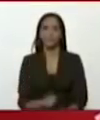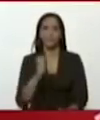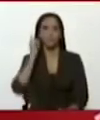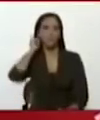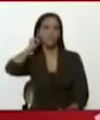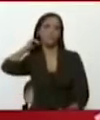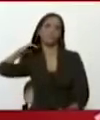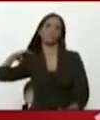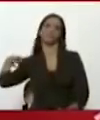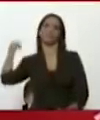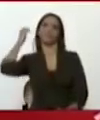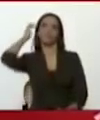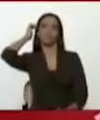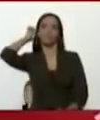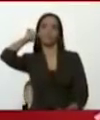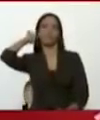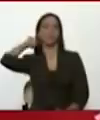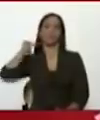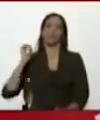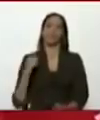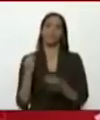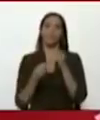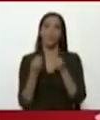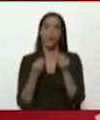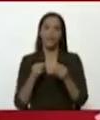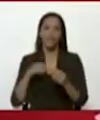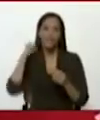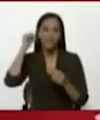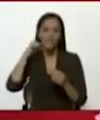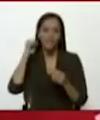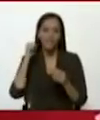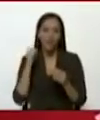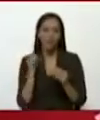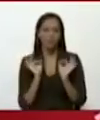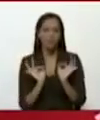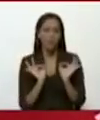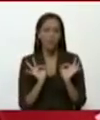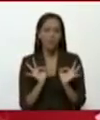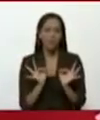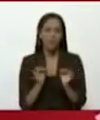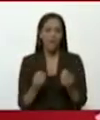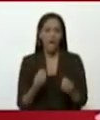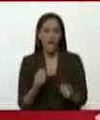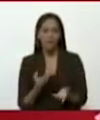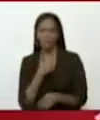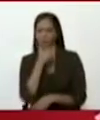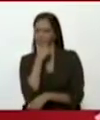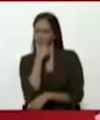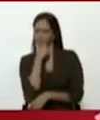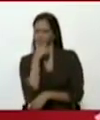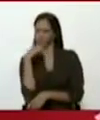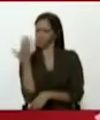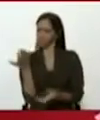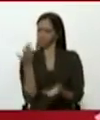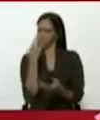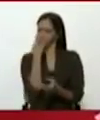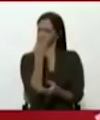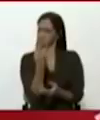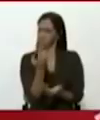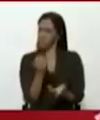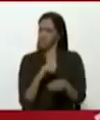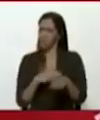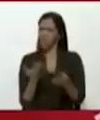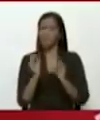lo que vemos en ese video, precisamente, causa alarma y causa, llama mucho la atención. Pero estos son planes que se han venido